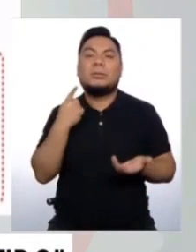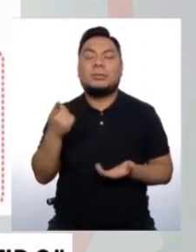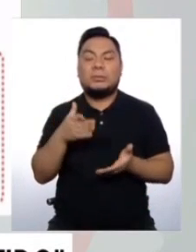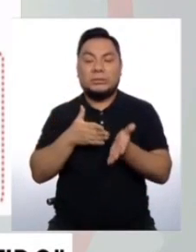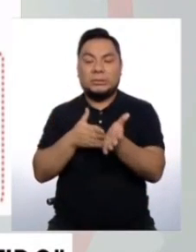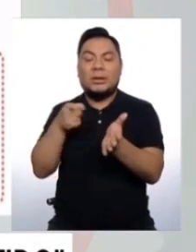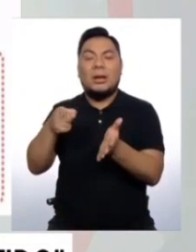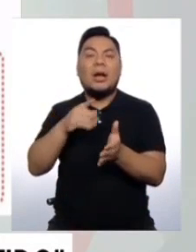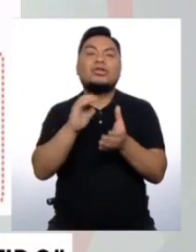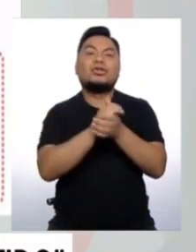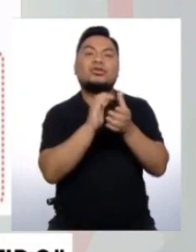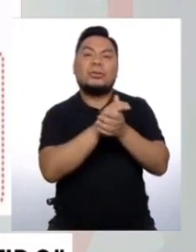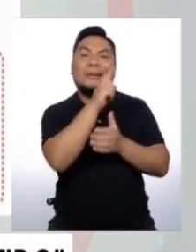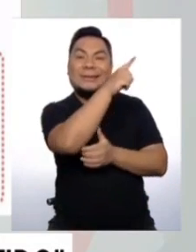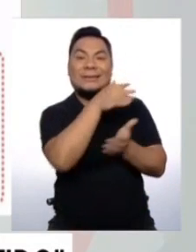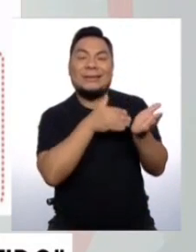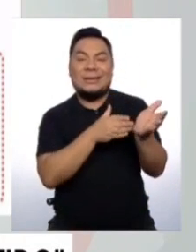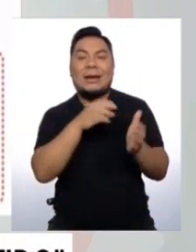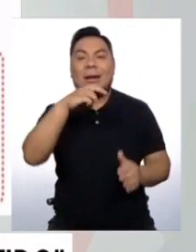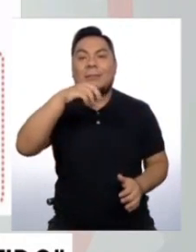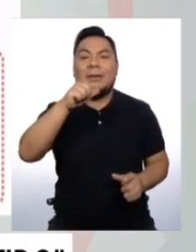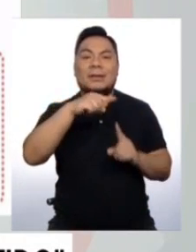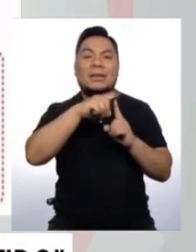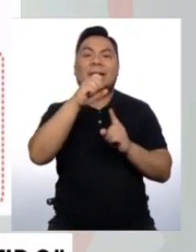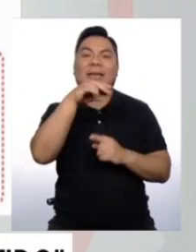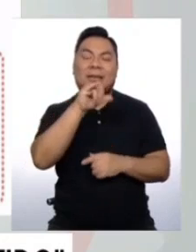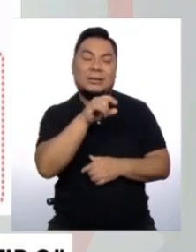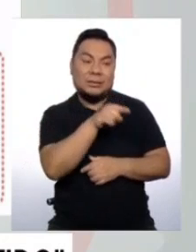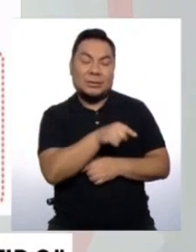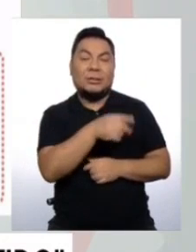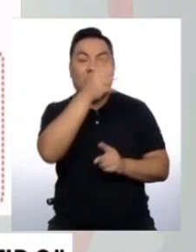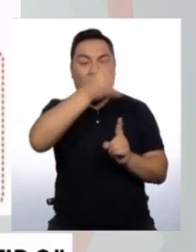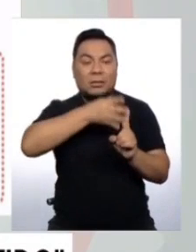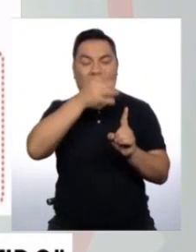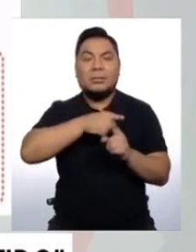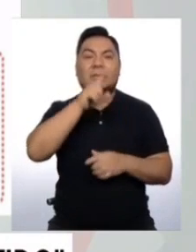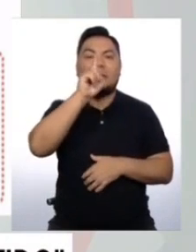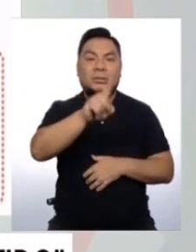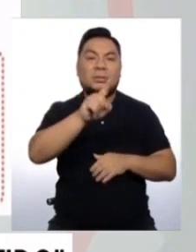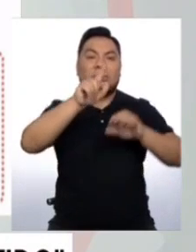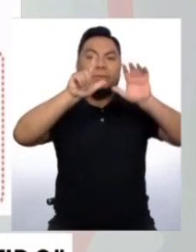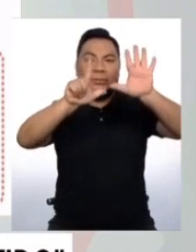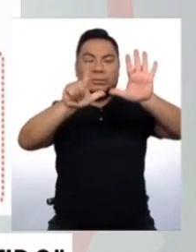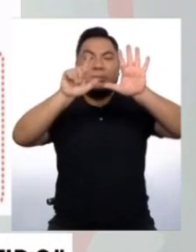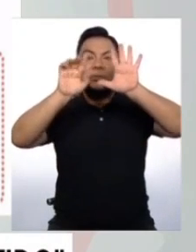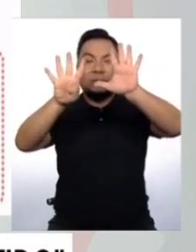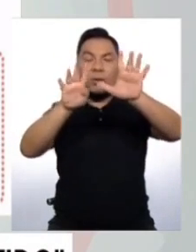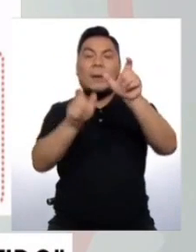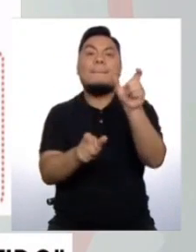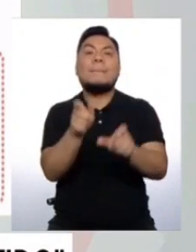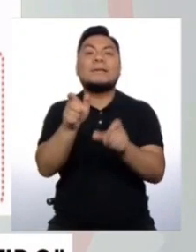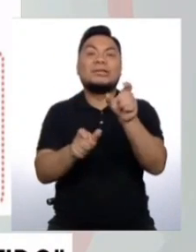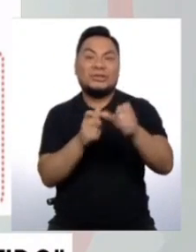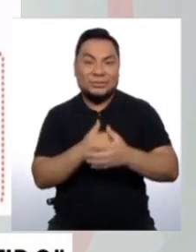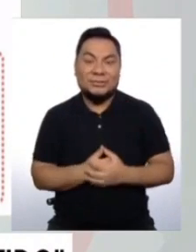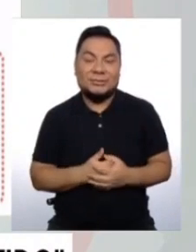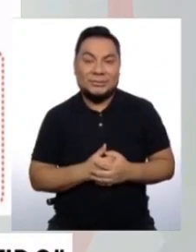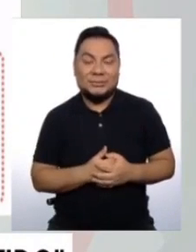Matelini, en Chorrillos, se ha tomado la prueba a 179 personas.